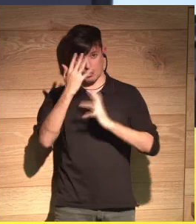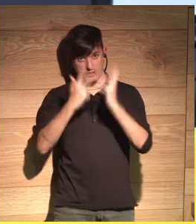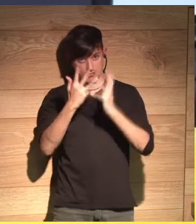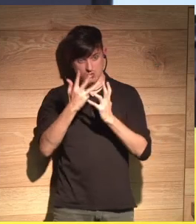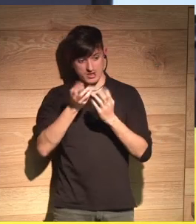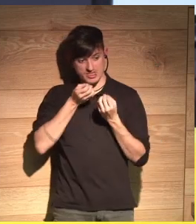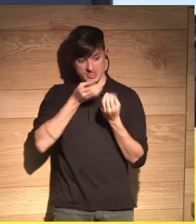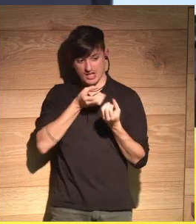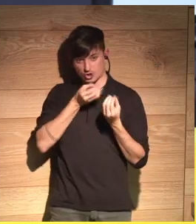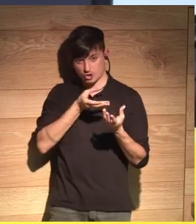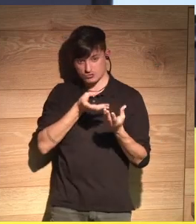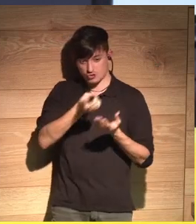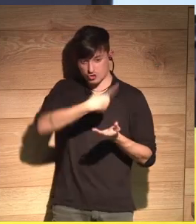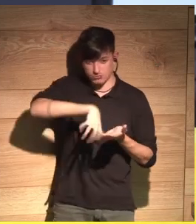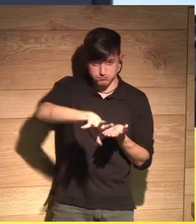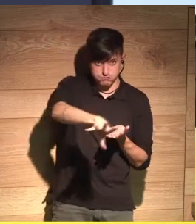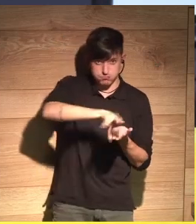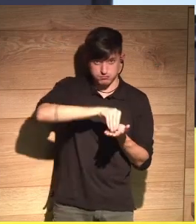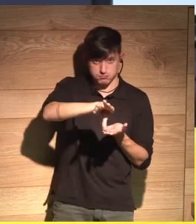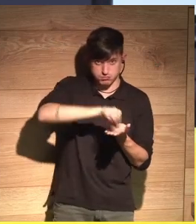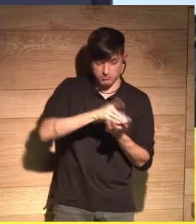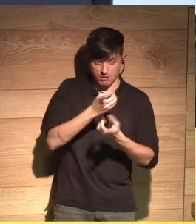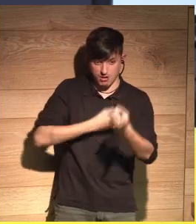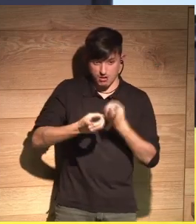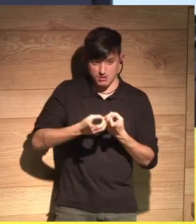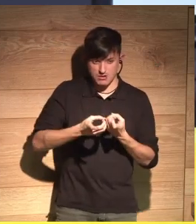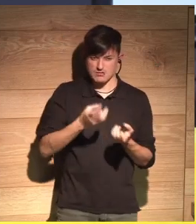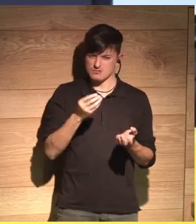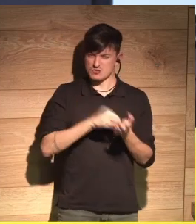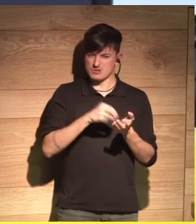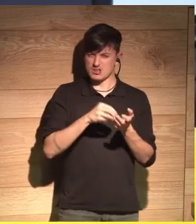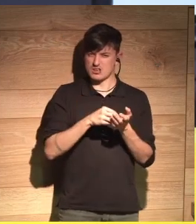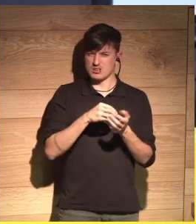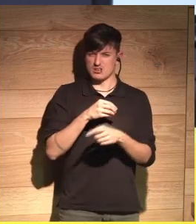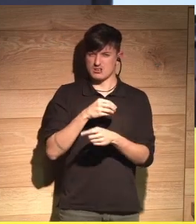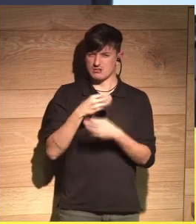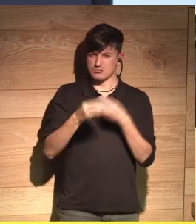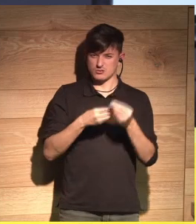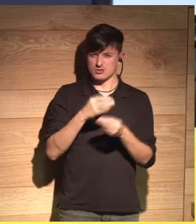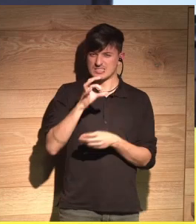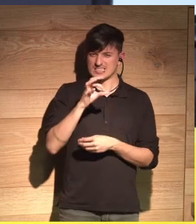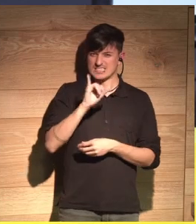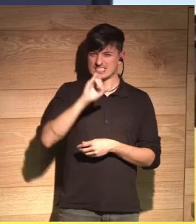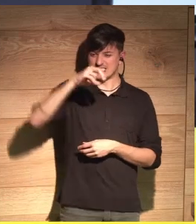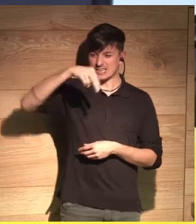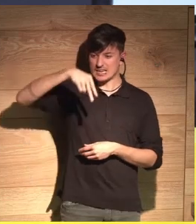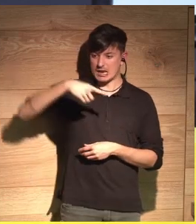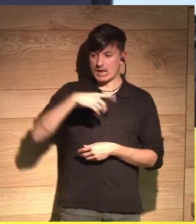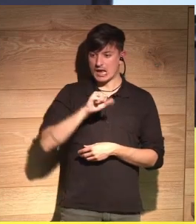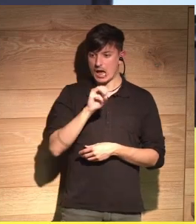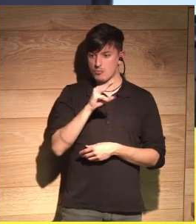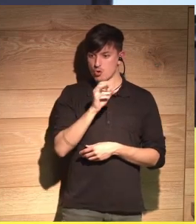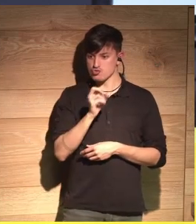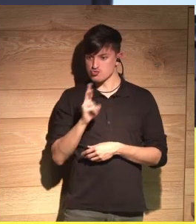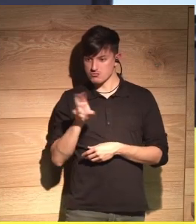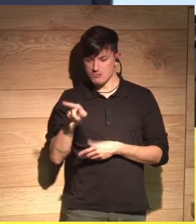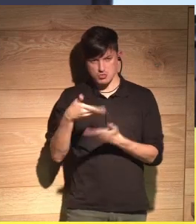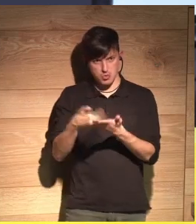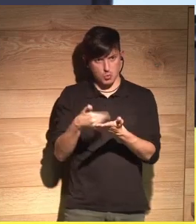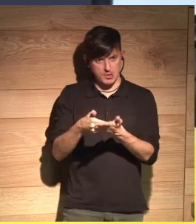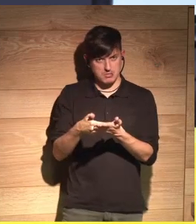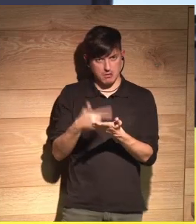los datos que estamos que estamos recopilando esto se ha hecho mucho en singapur por ejemplo donde hay un documento que estaba